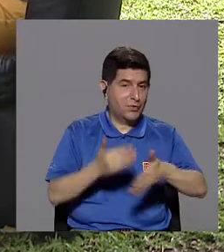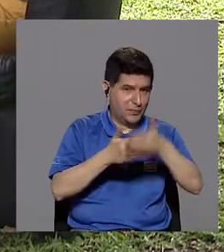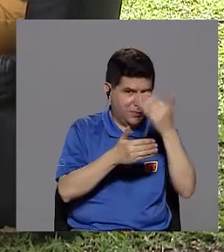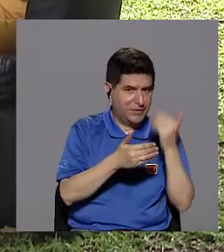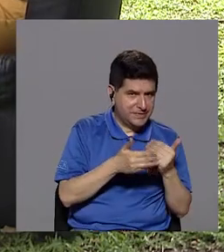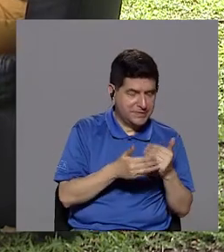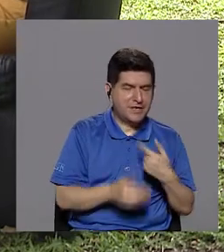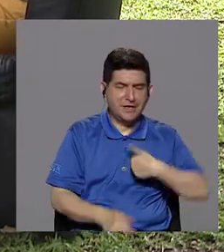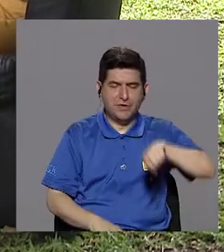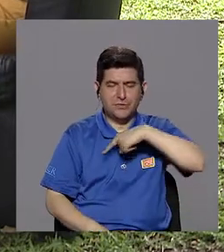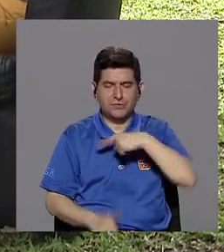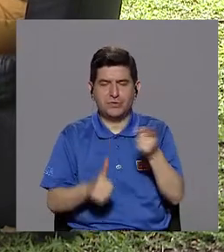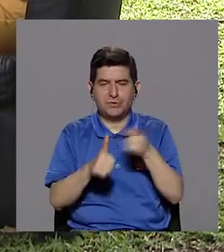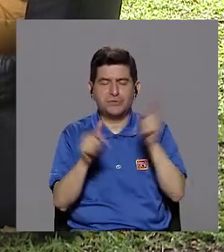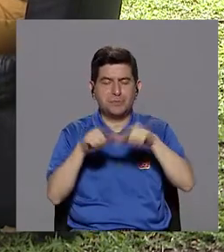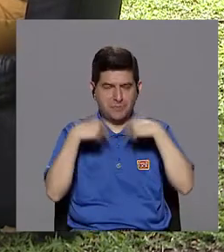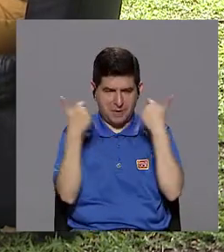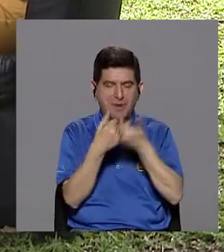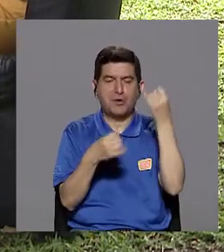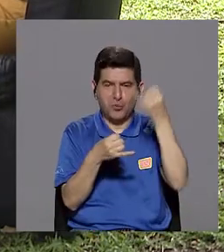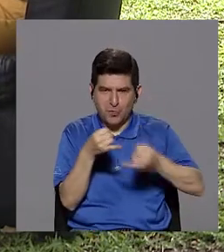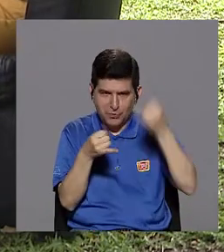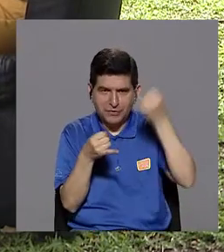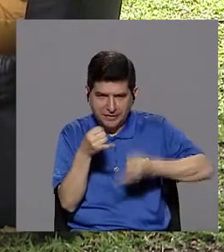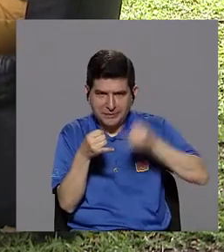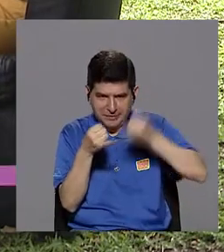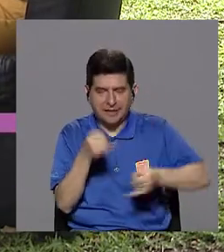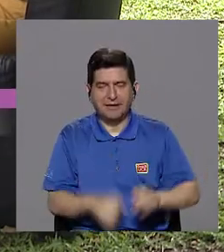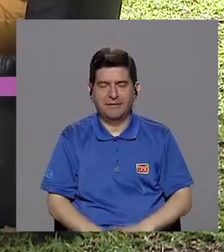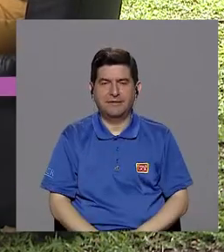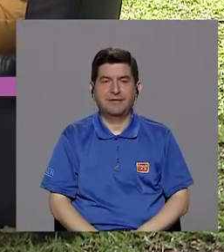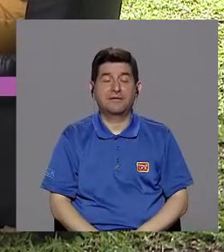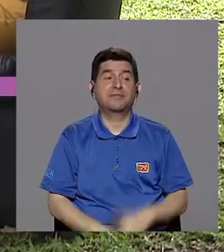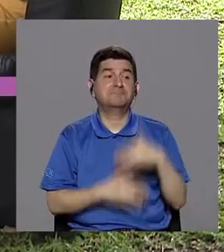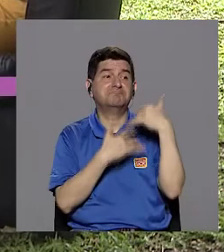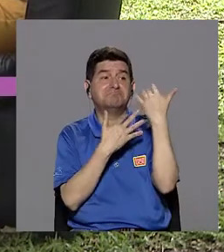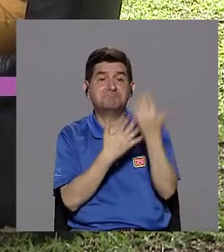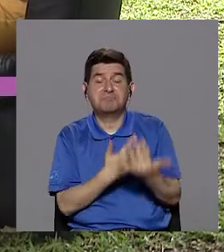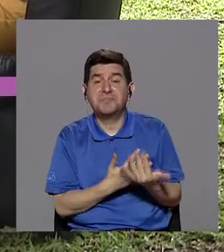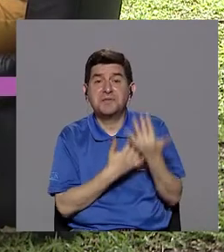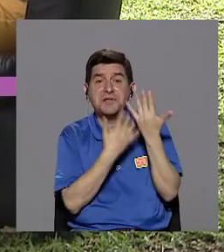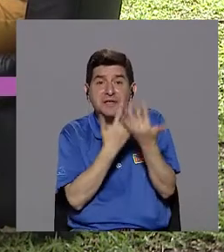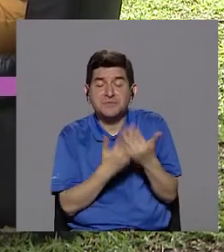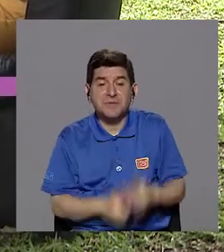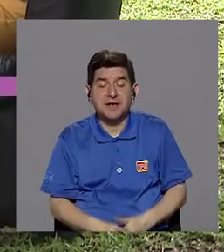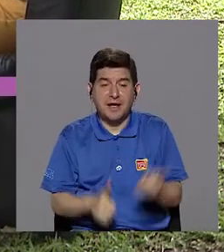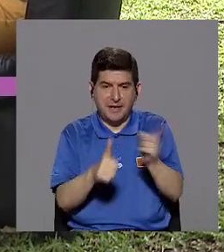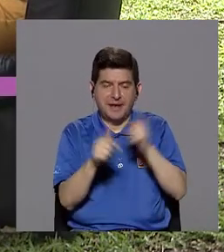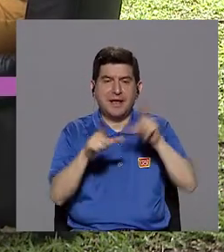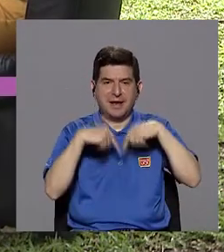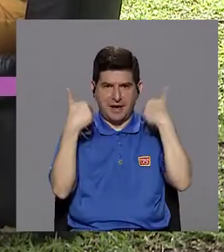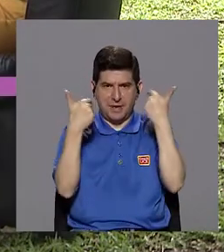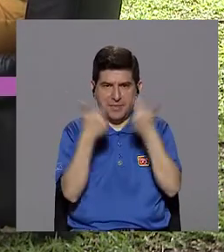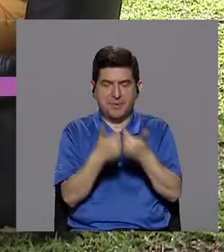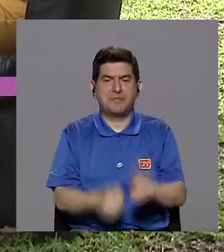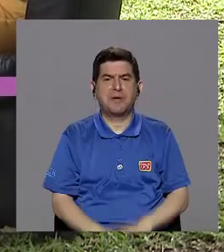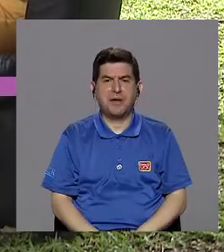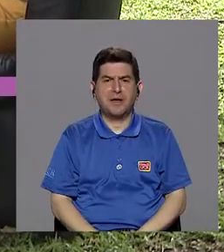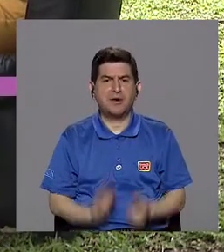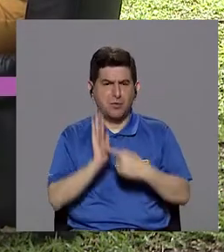estamos finalizando la primera edición. Entonces esperamos que realmente este primer grupo